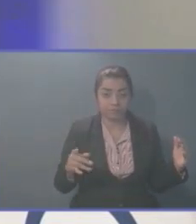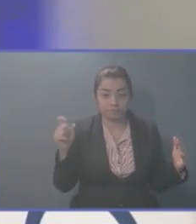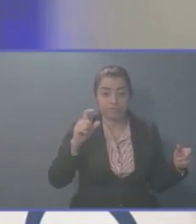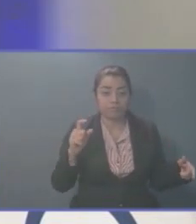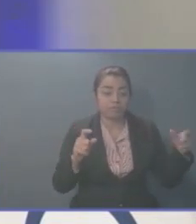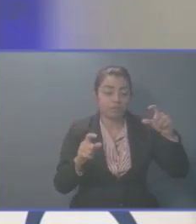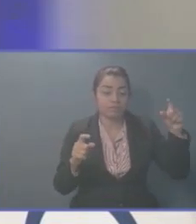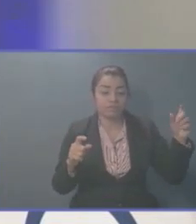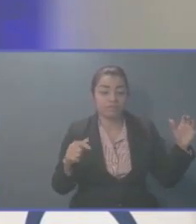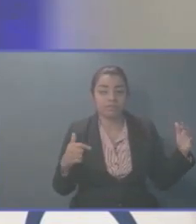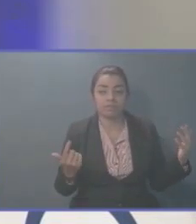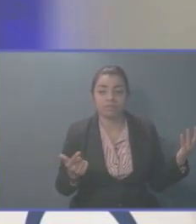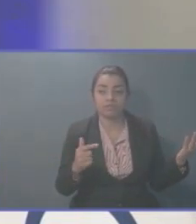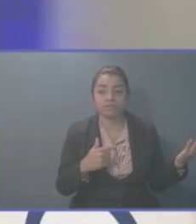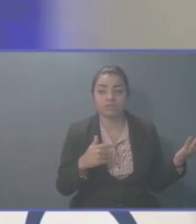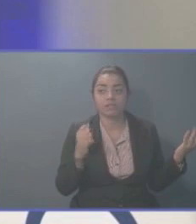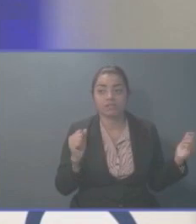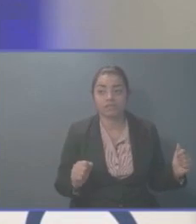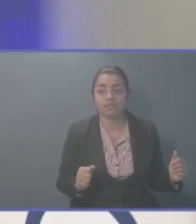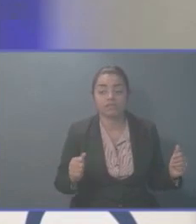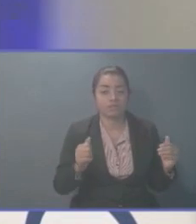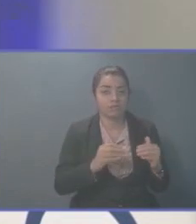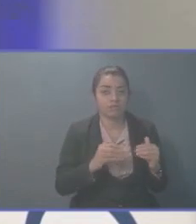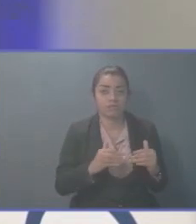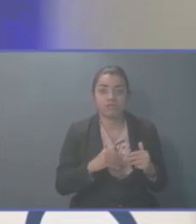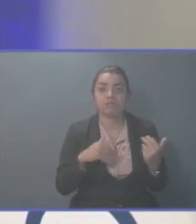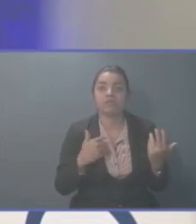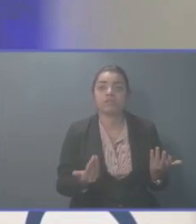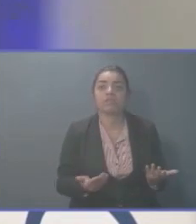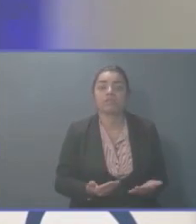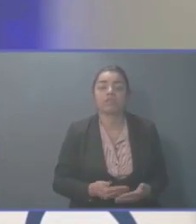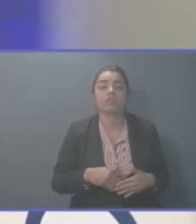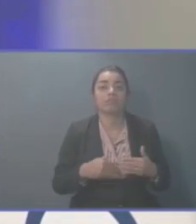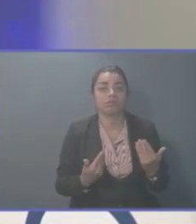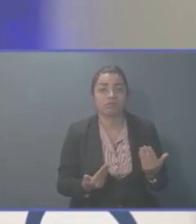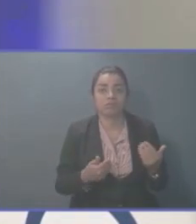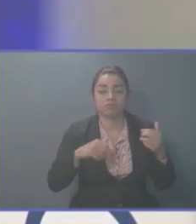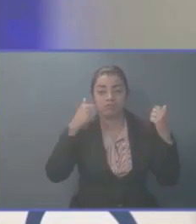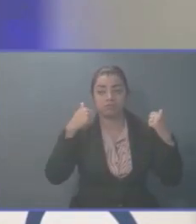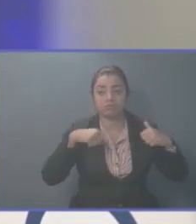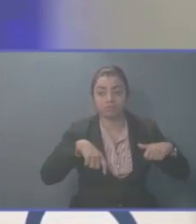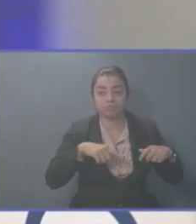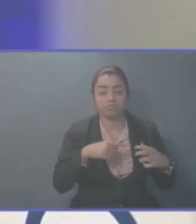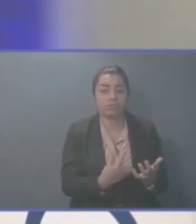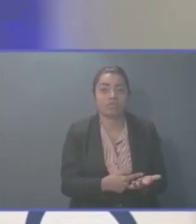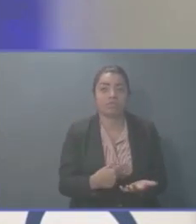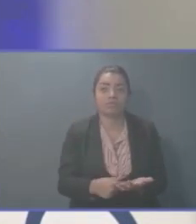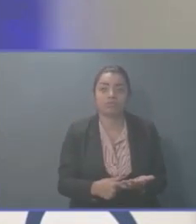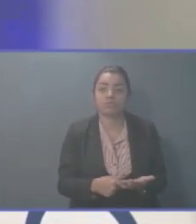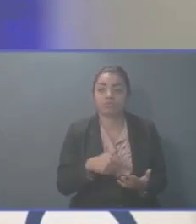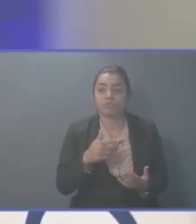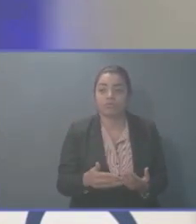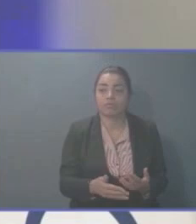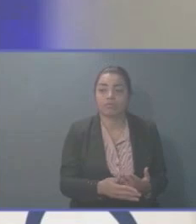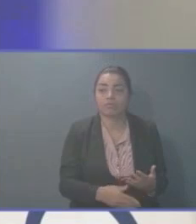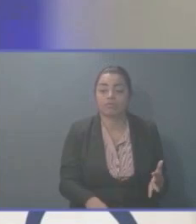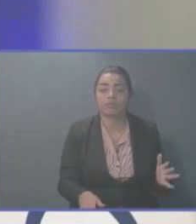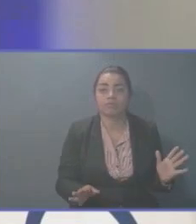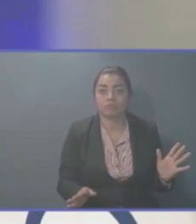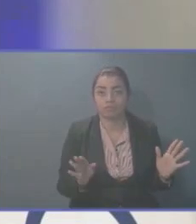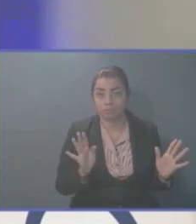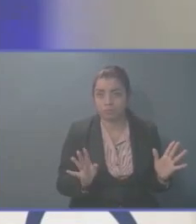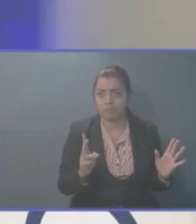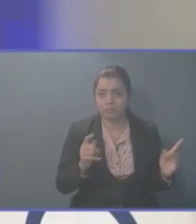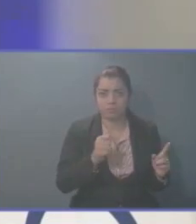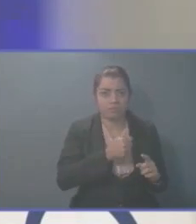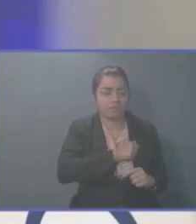pues pusieron, digamos, su mayor esfuerzo para llegar a consensos, y de los mayores logros fue el cambio del